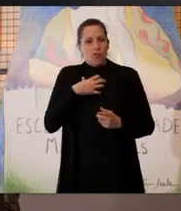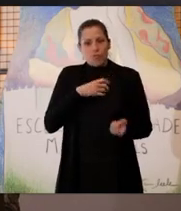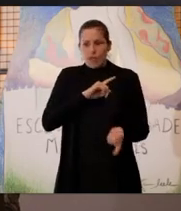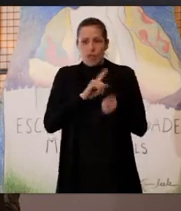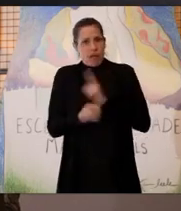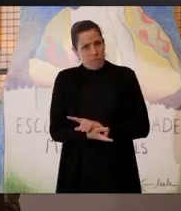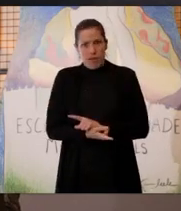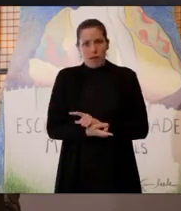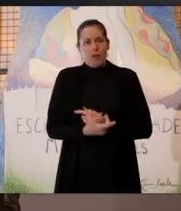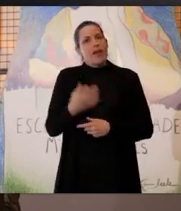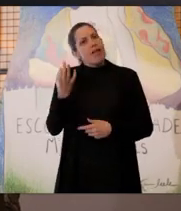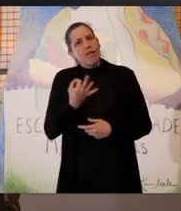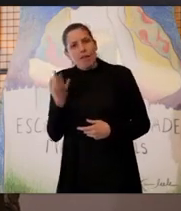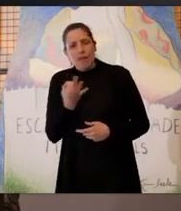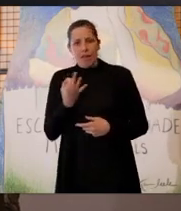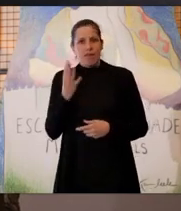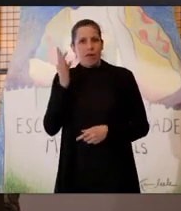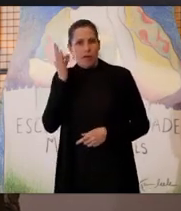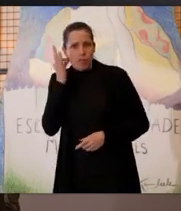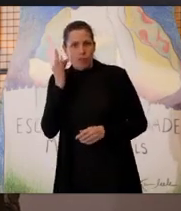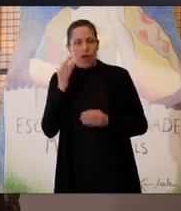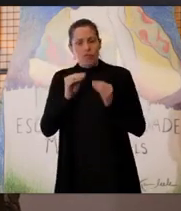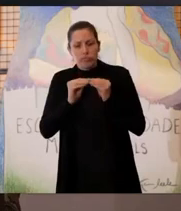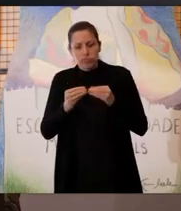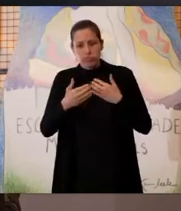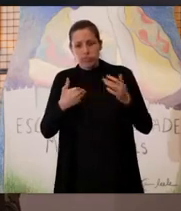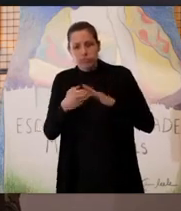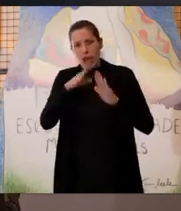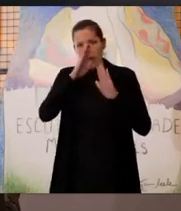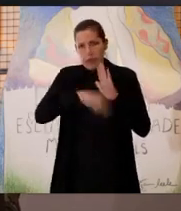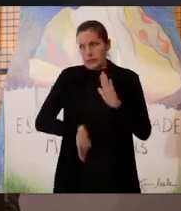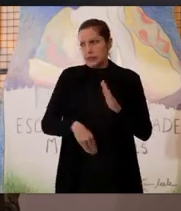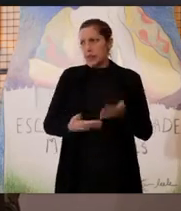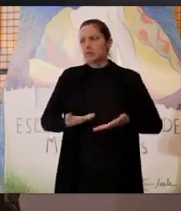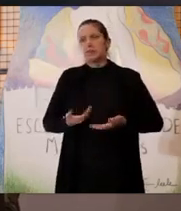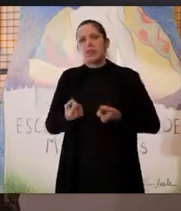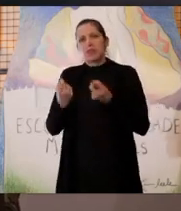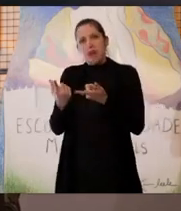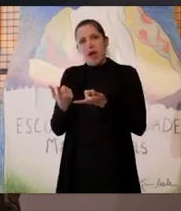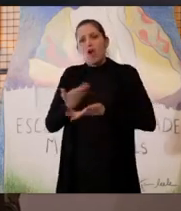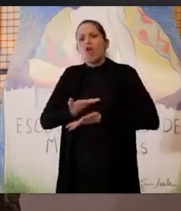listas formemos equipo y demos confianza a otras compañeras para que esto no ocurra